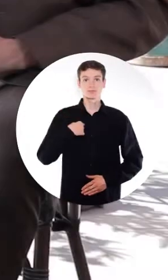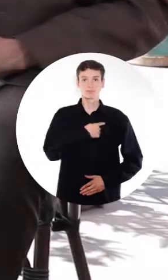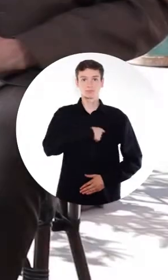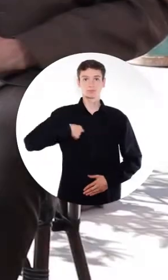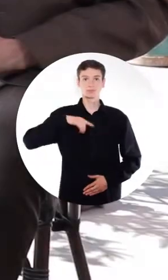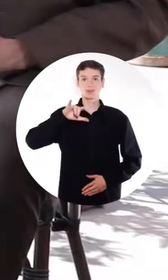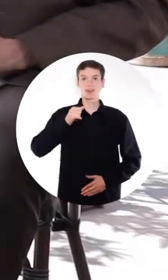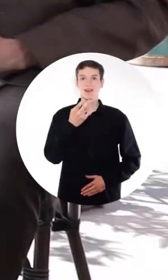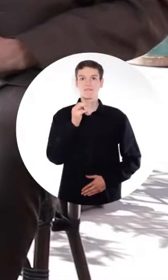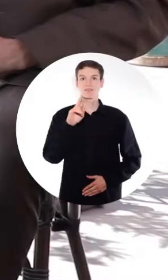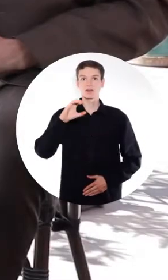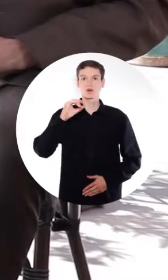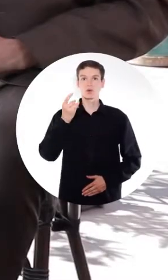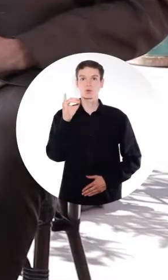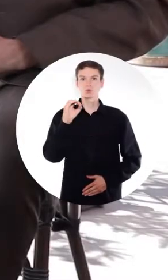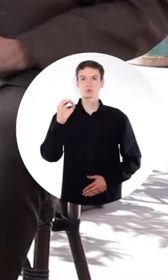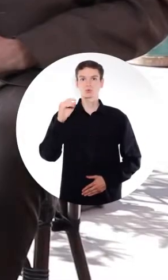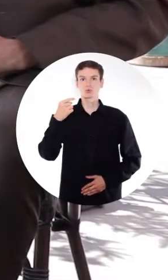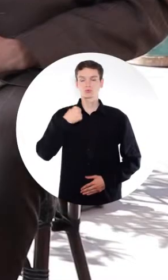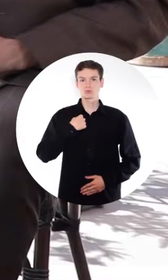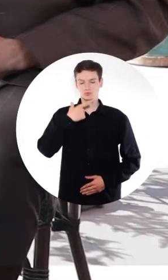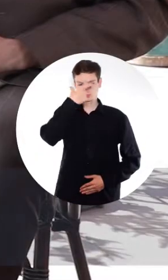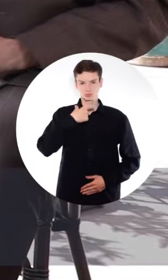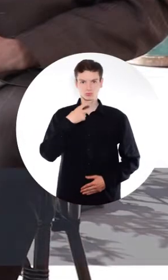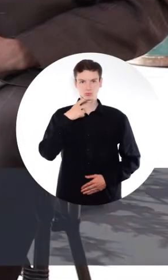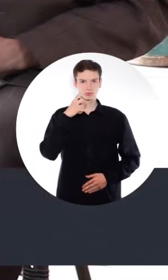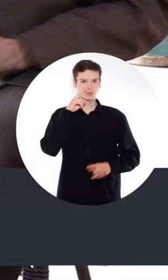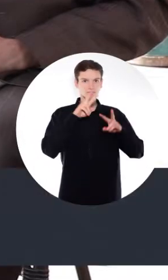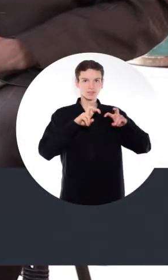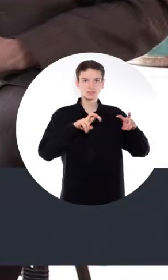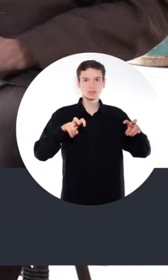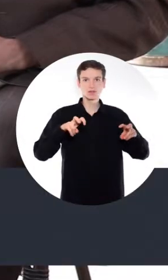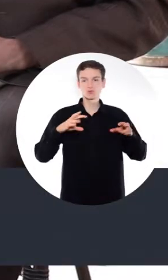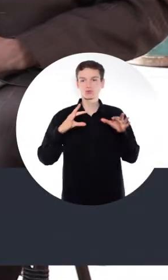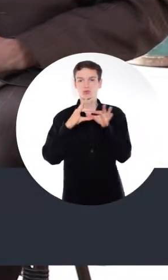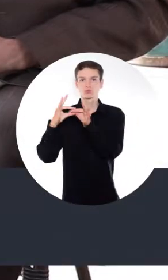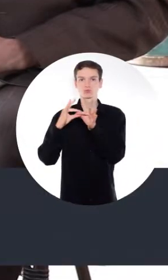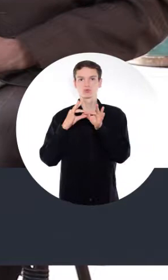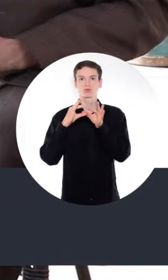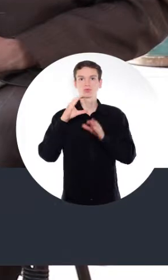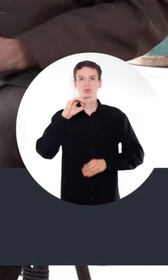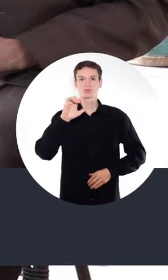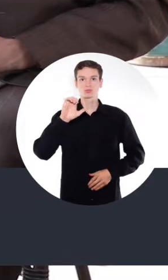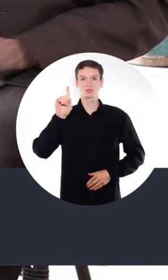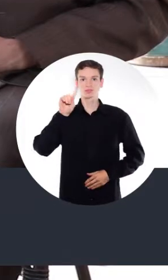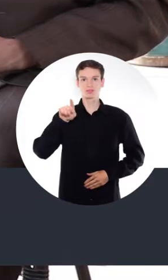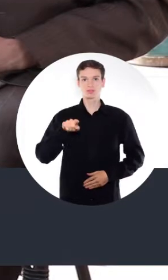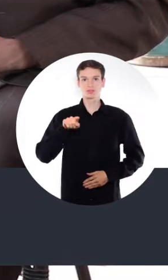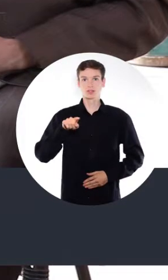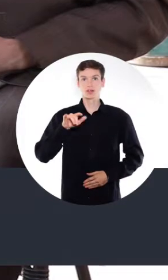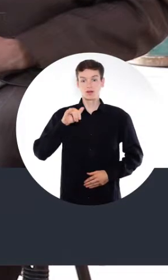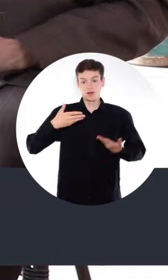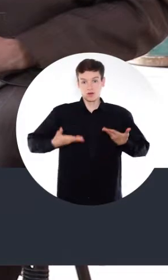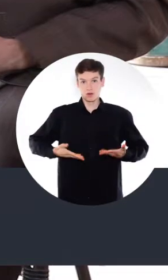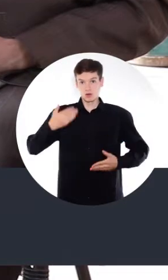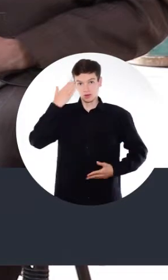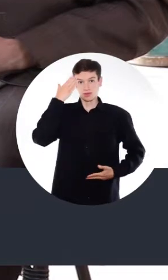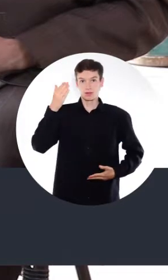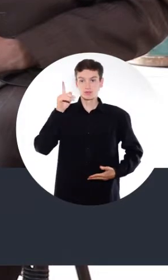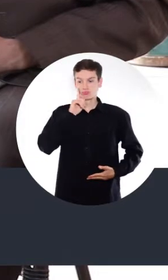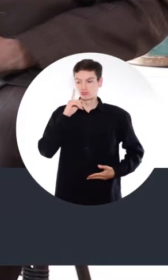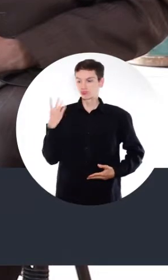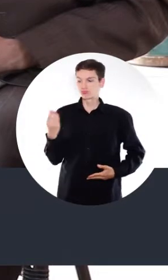Hola, mi nombre es Javier Couso, soy investigador asociado de COES. Y hoy día tenemos